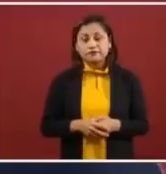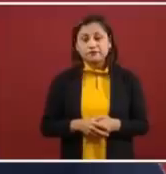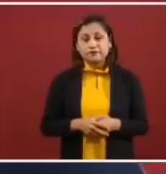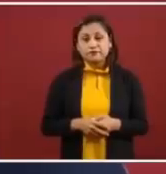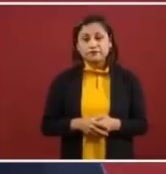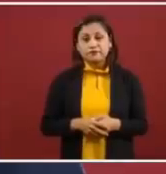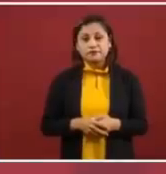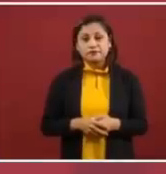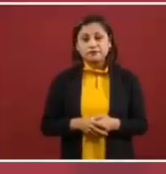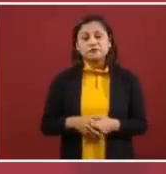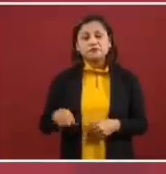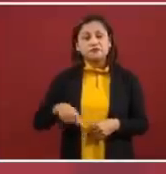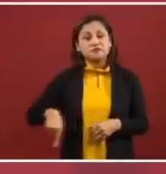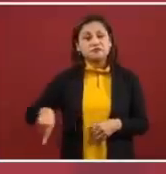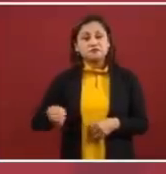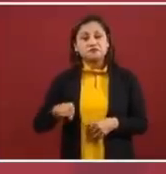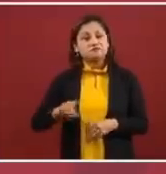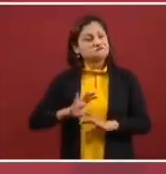de arrasar